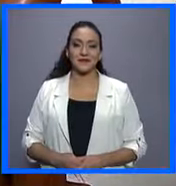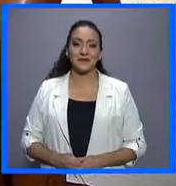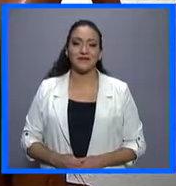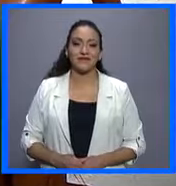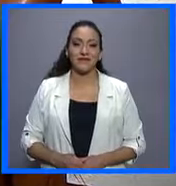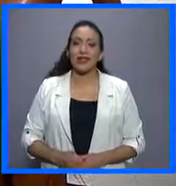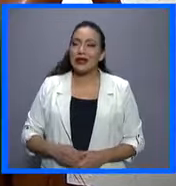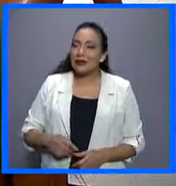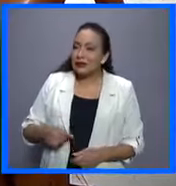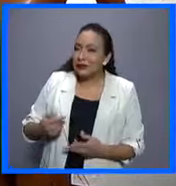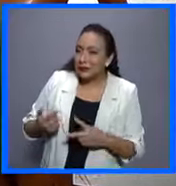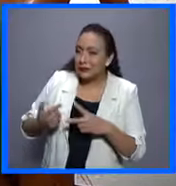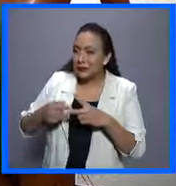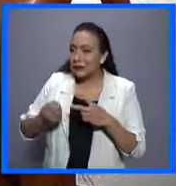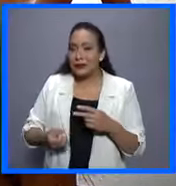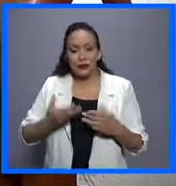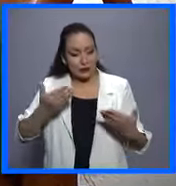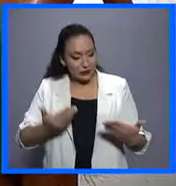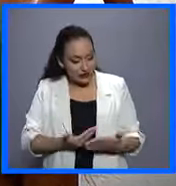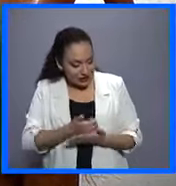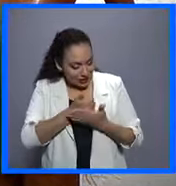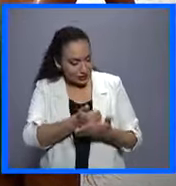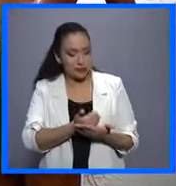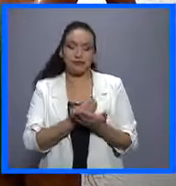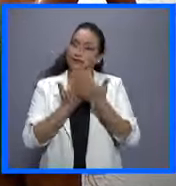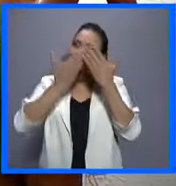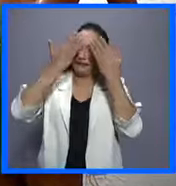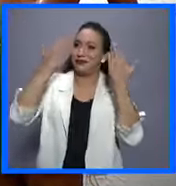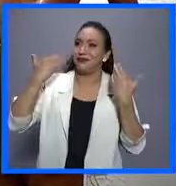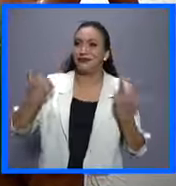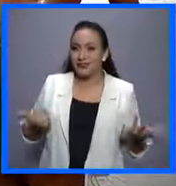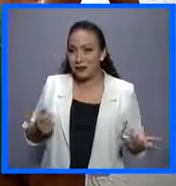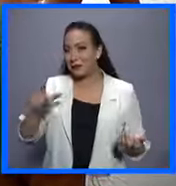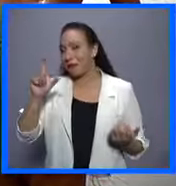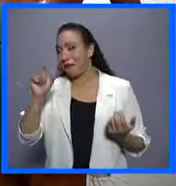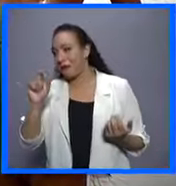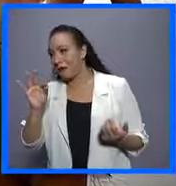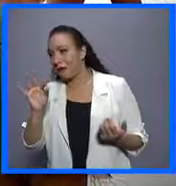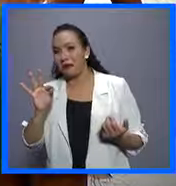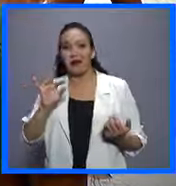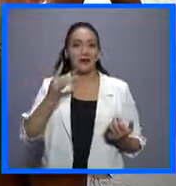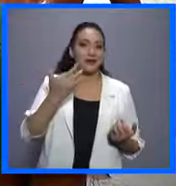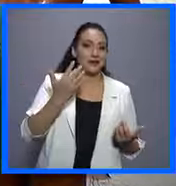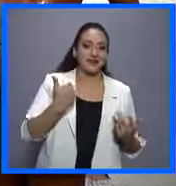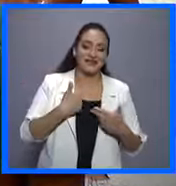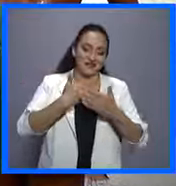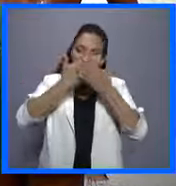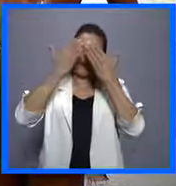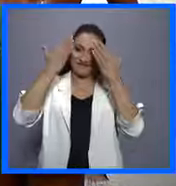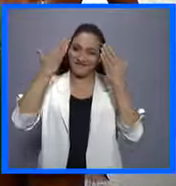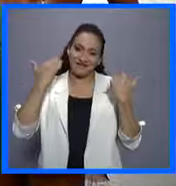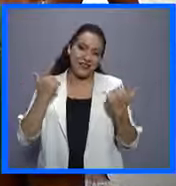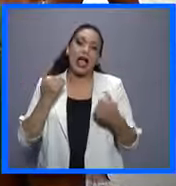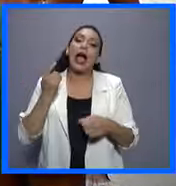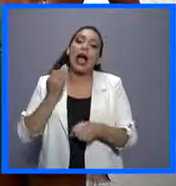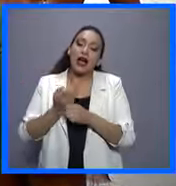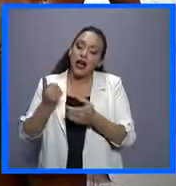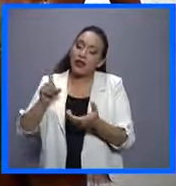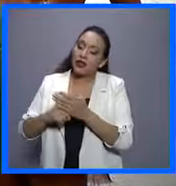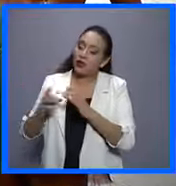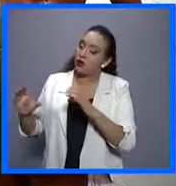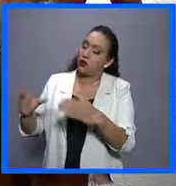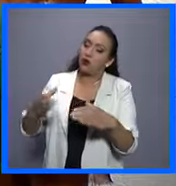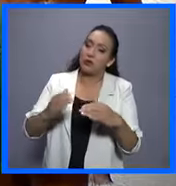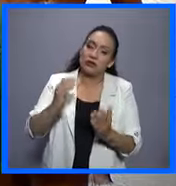Conteo de nacimientos no tengo, sí han sido más de 40, 50, porque ha bajado mucho en comunidades cuando se da